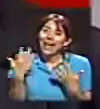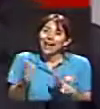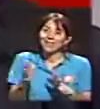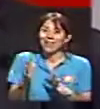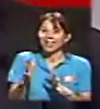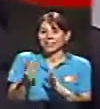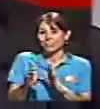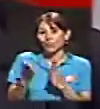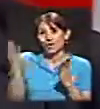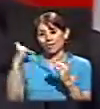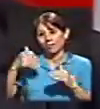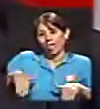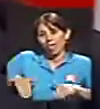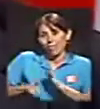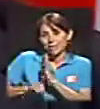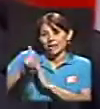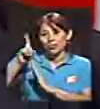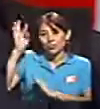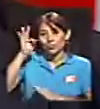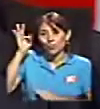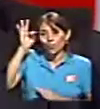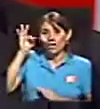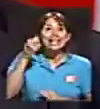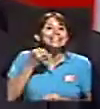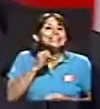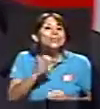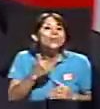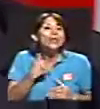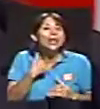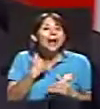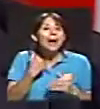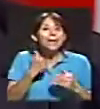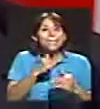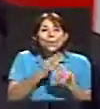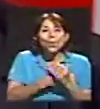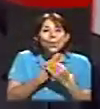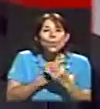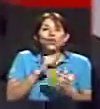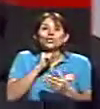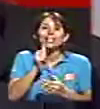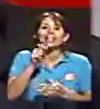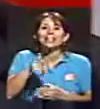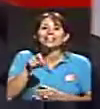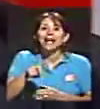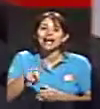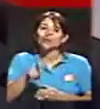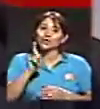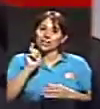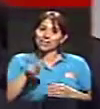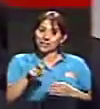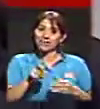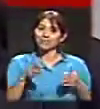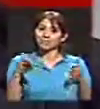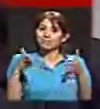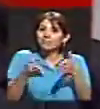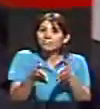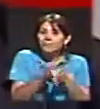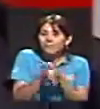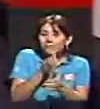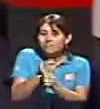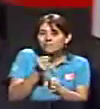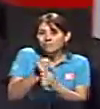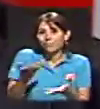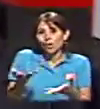que si hubieran monopolios necesarios, pues hay que buscar las formas de asignarlos para que sean más o menos eficientes o que emulen de alguna